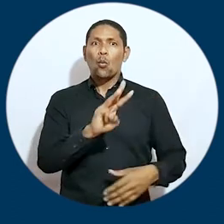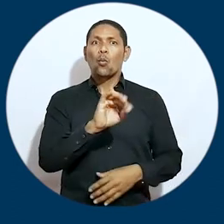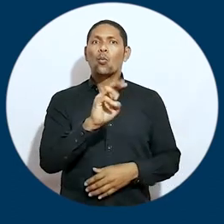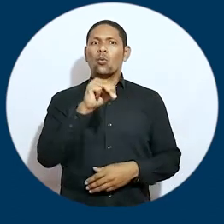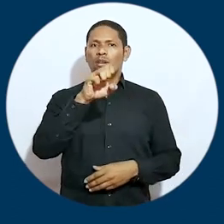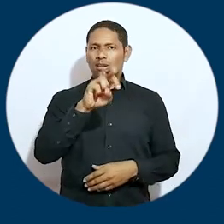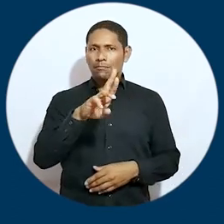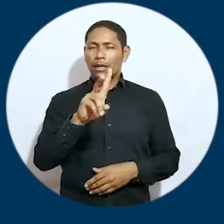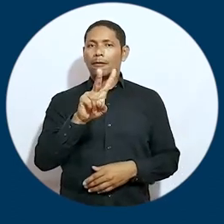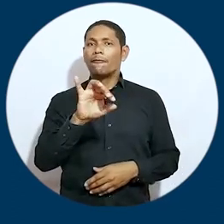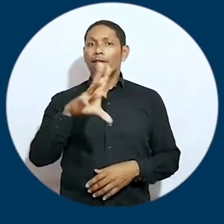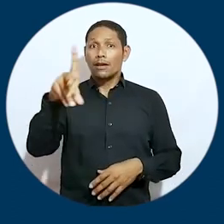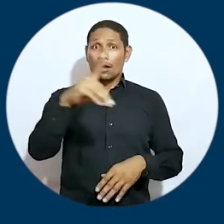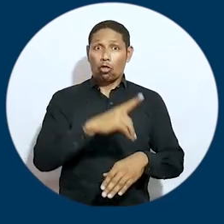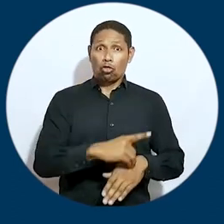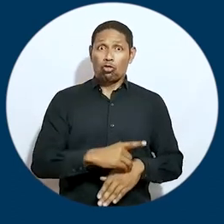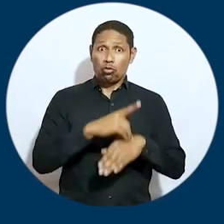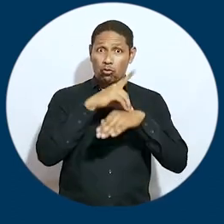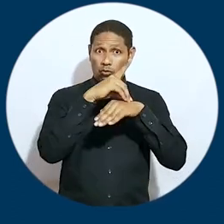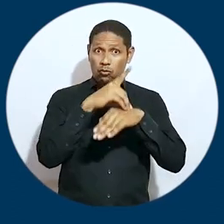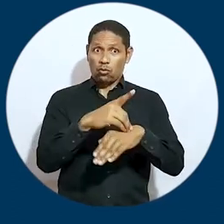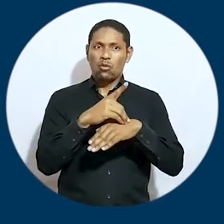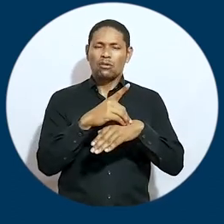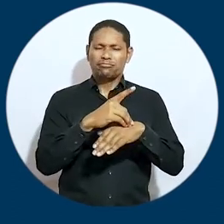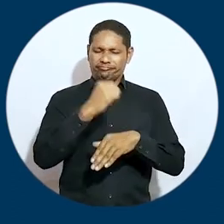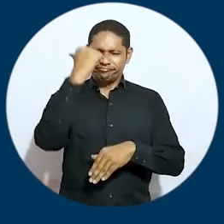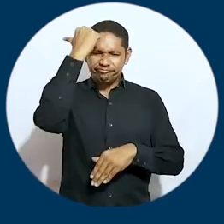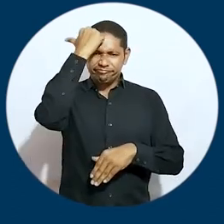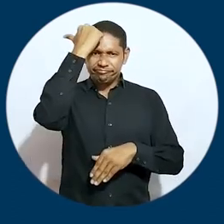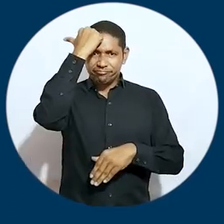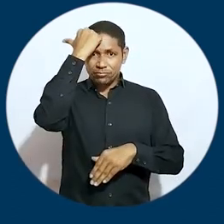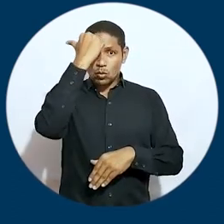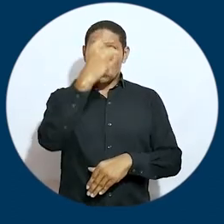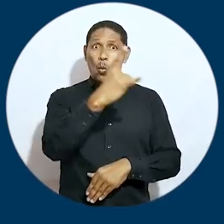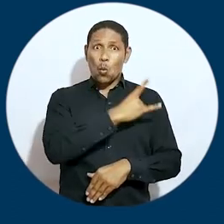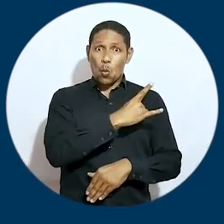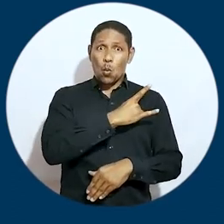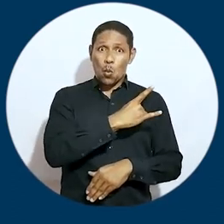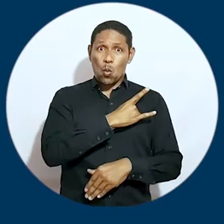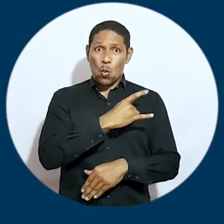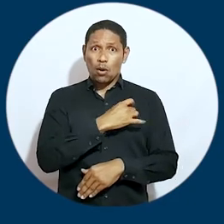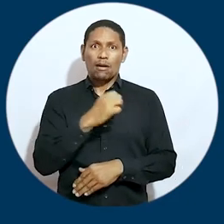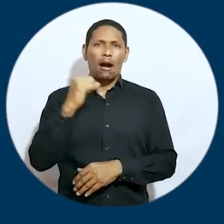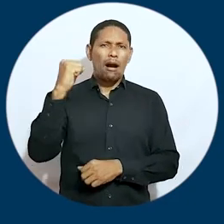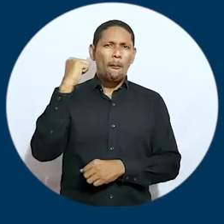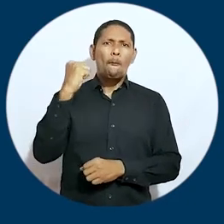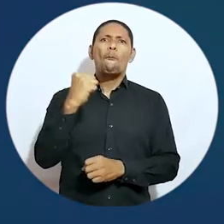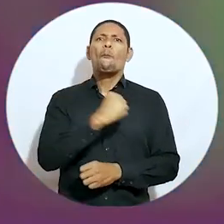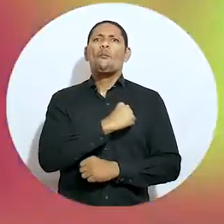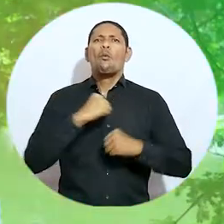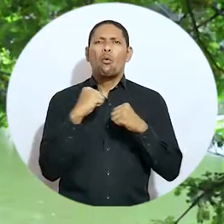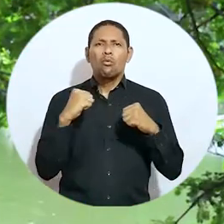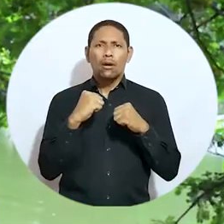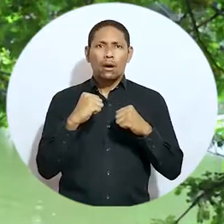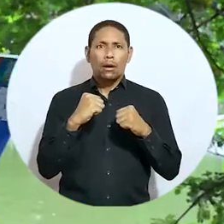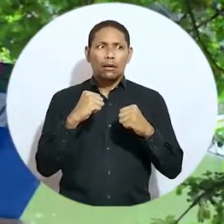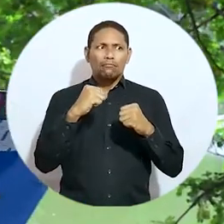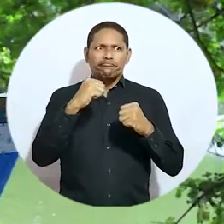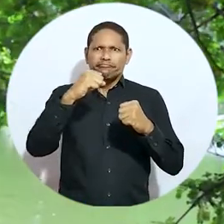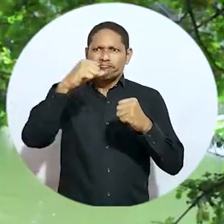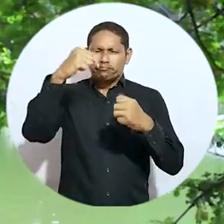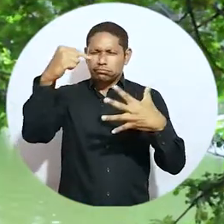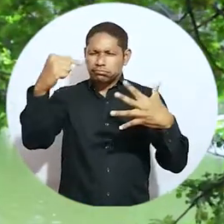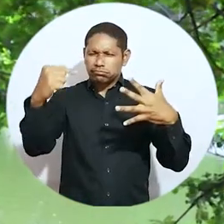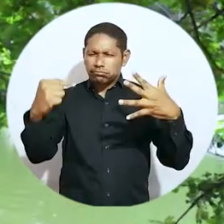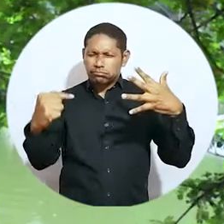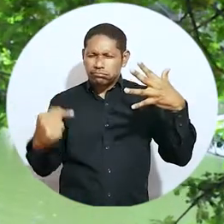del doctor Wilmer Villa Amaya, docente de la Universidad Distrital de Bogotá. Contamos